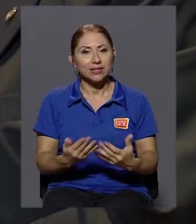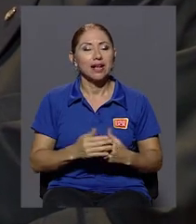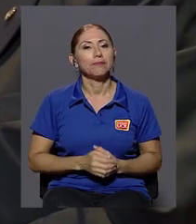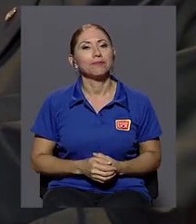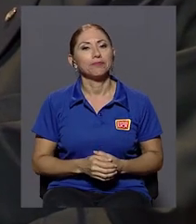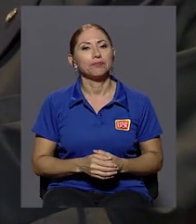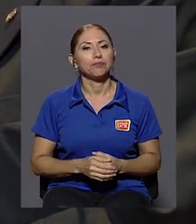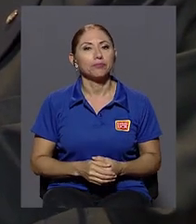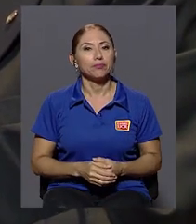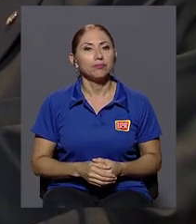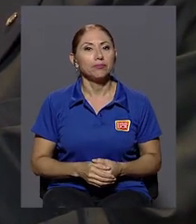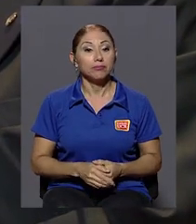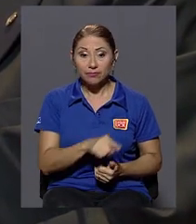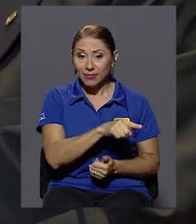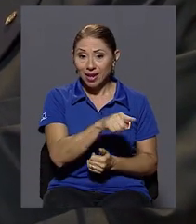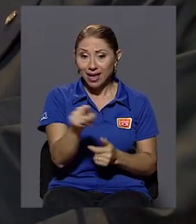universal.